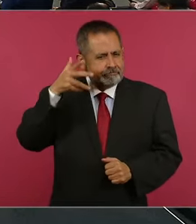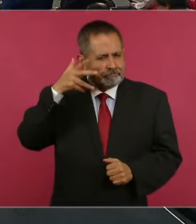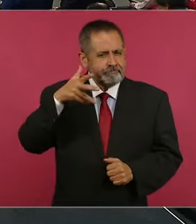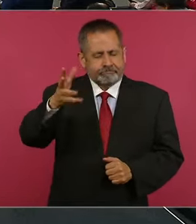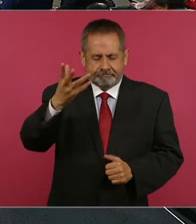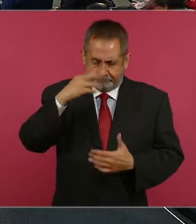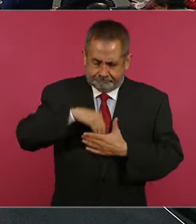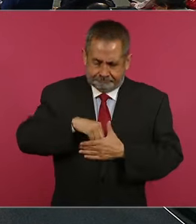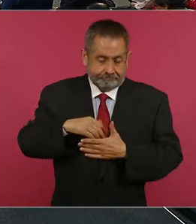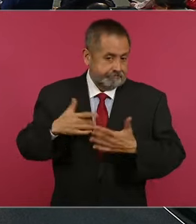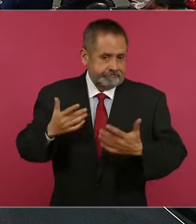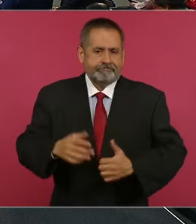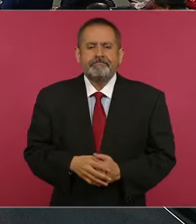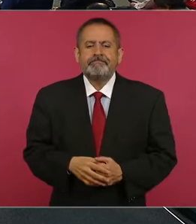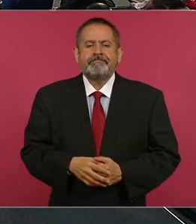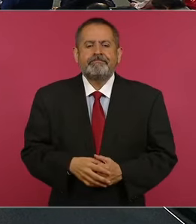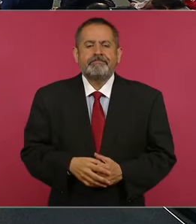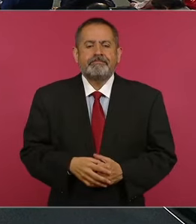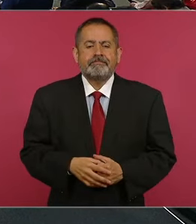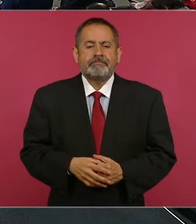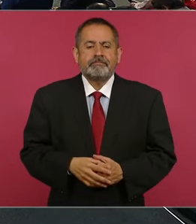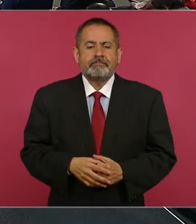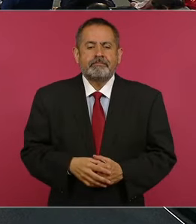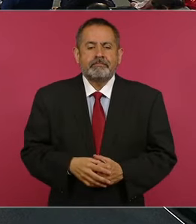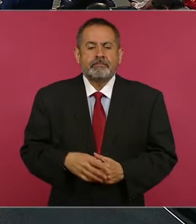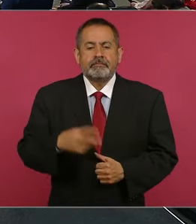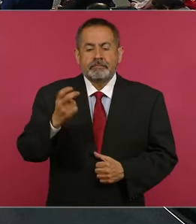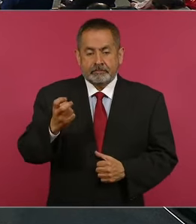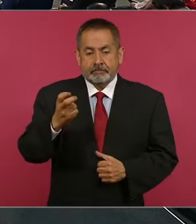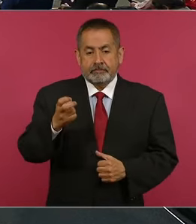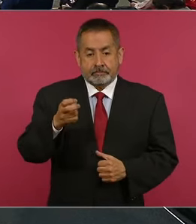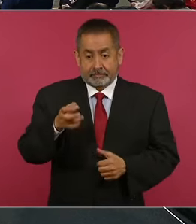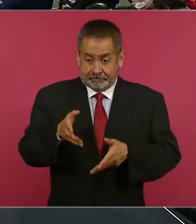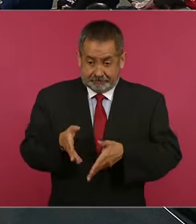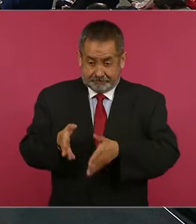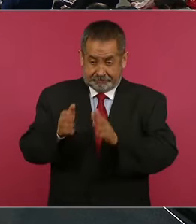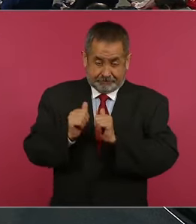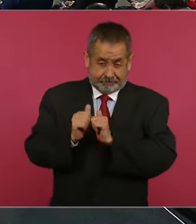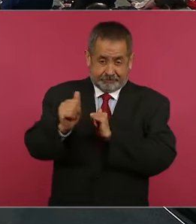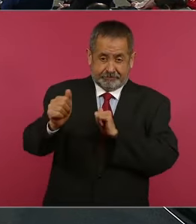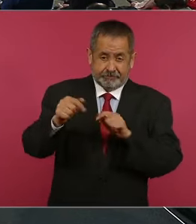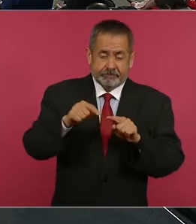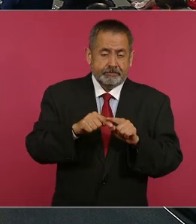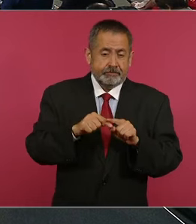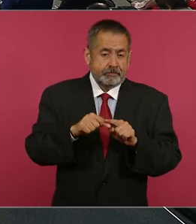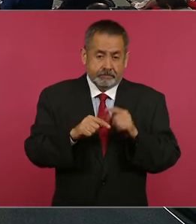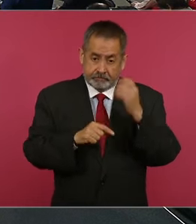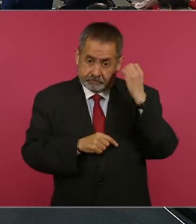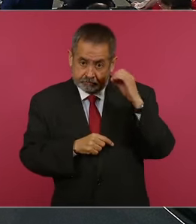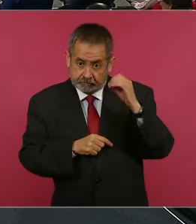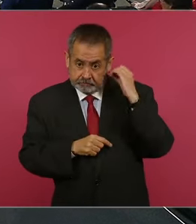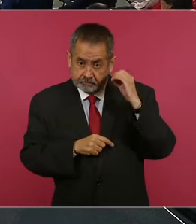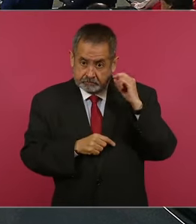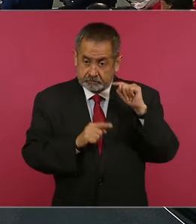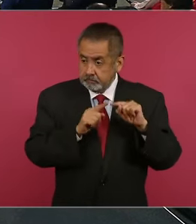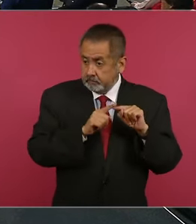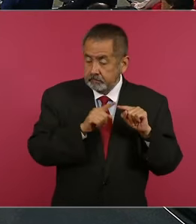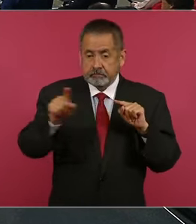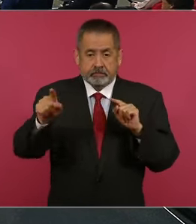lo internalice. Por cierto, esa carretera de Oaxaca a Puerto